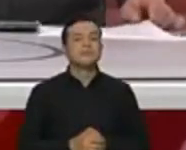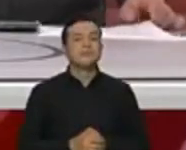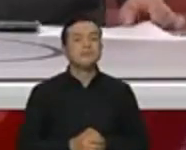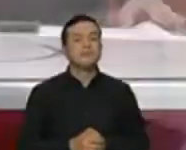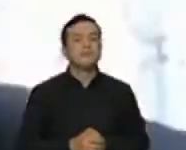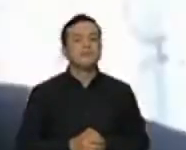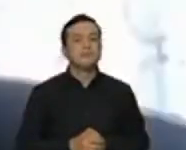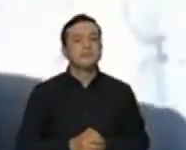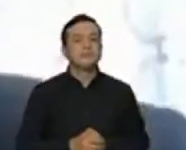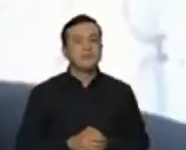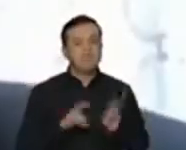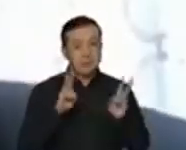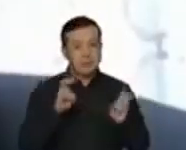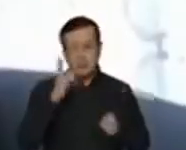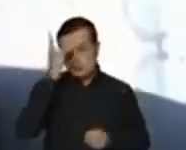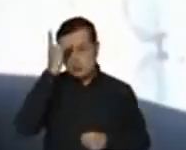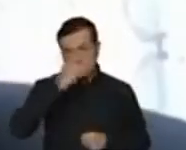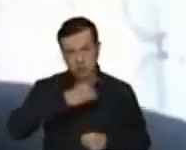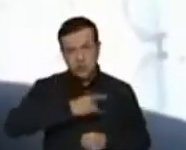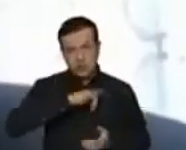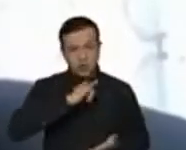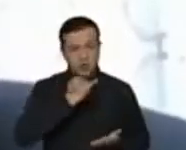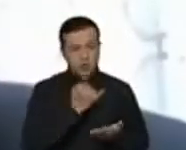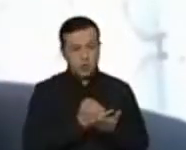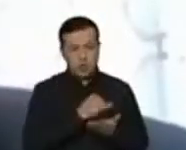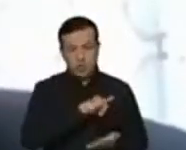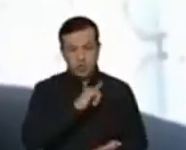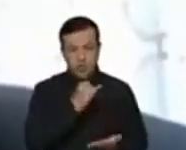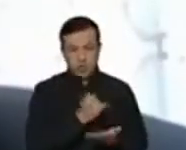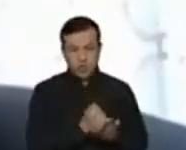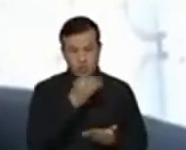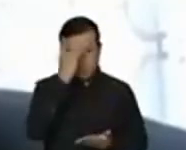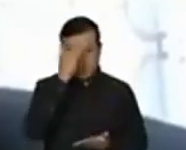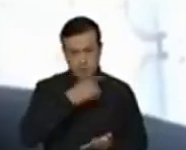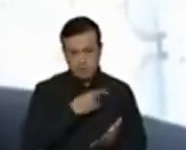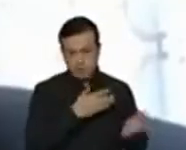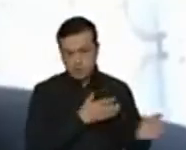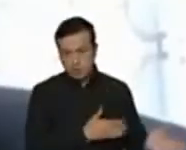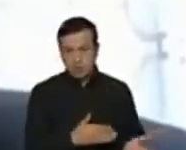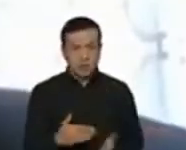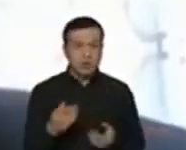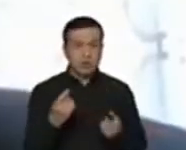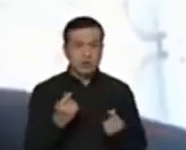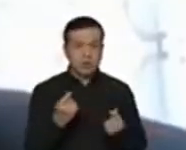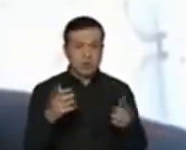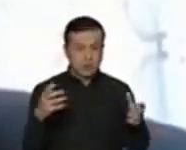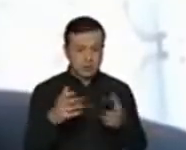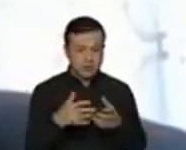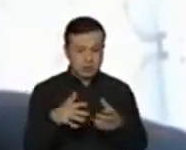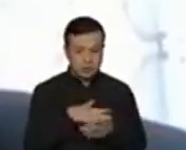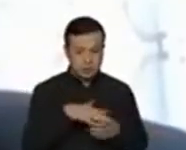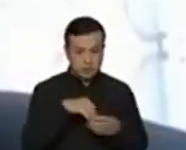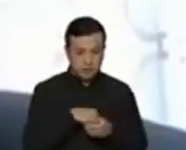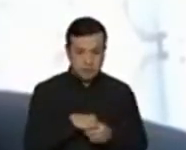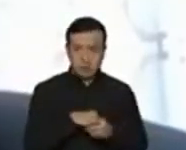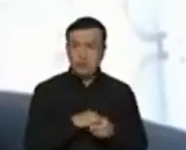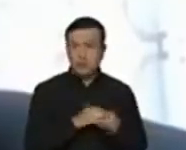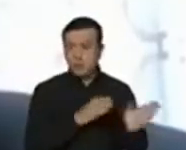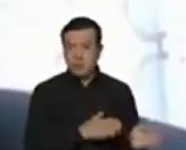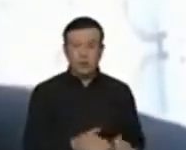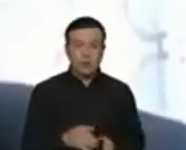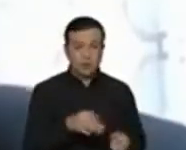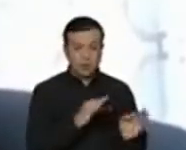El tema es un tema de resolución de la Junta de Resolución de la Financiera Monetaria y Política, Regulación Monetaria y Financiera. Hay